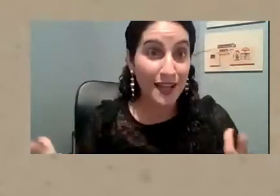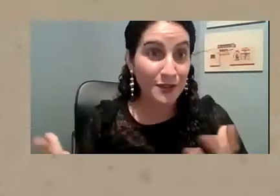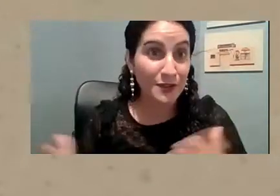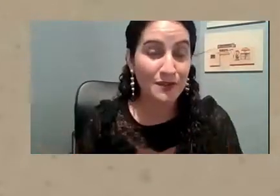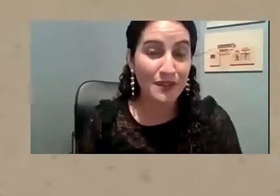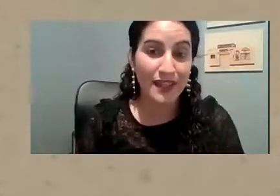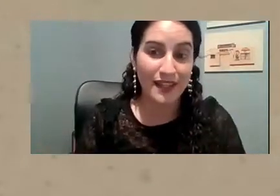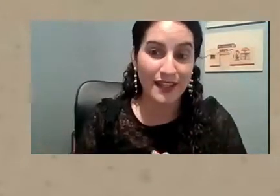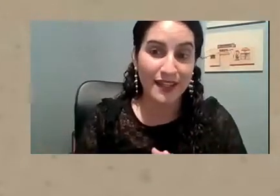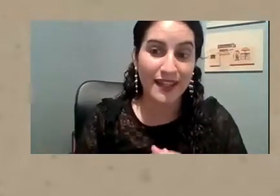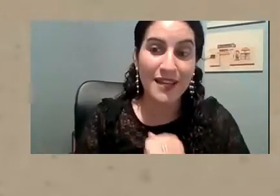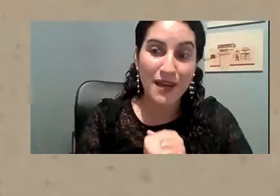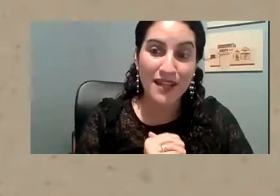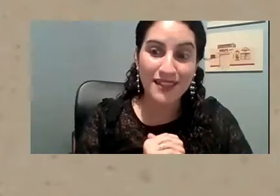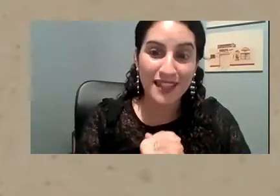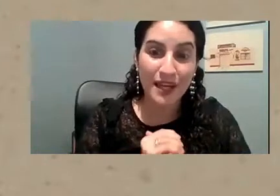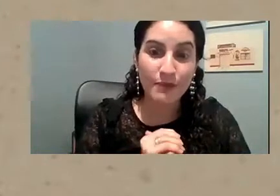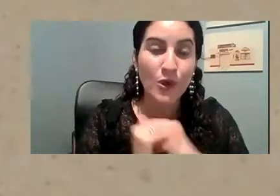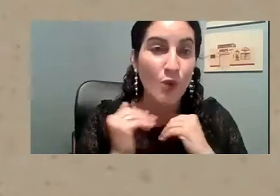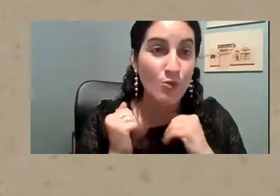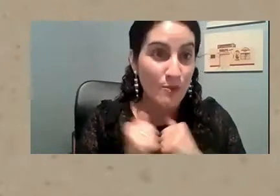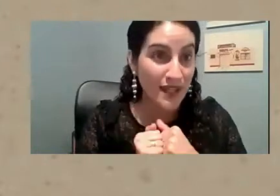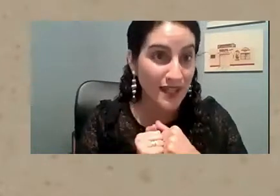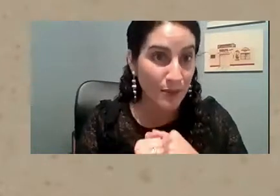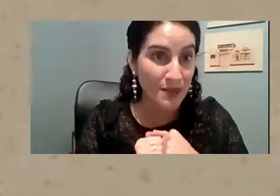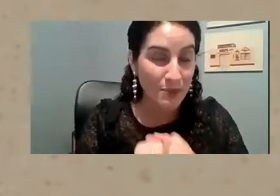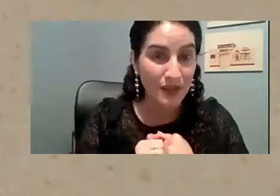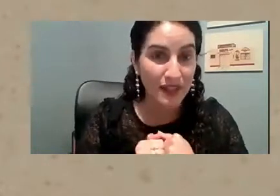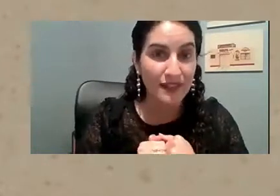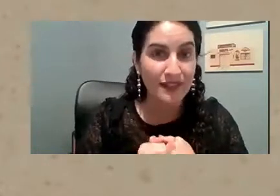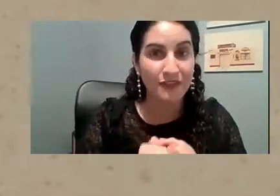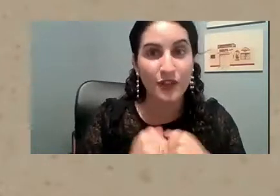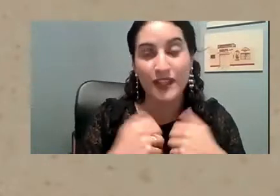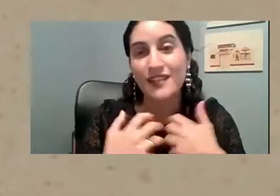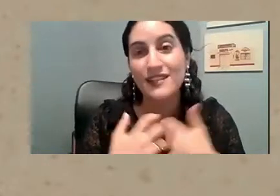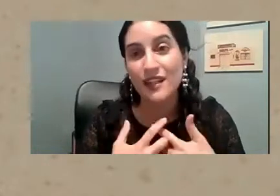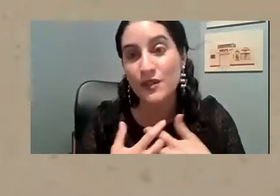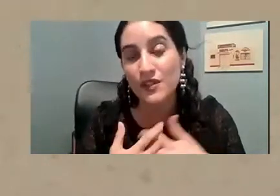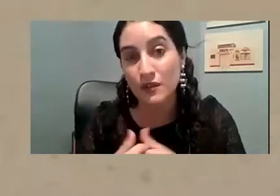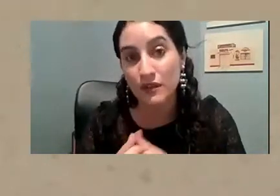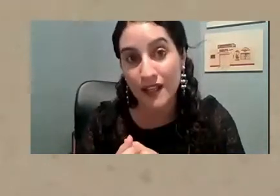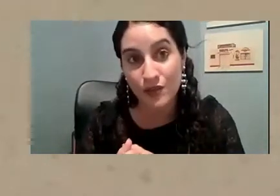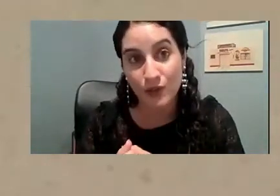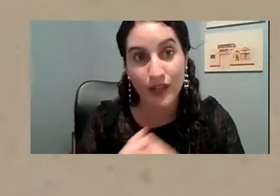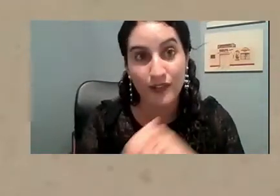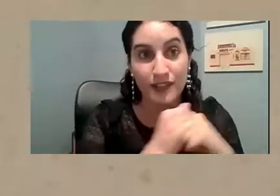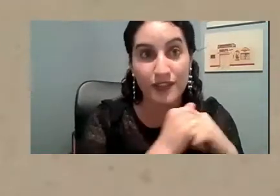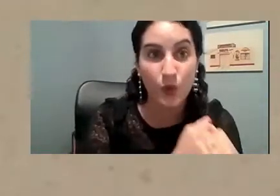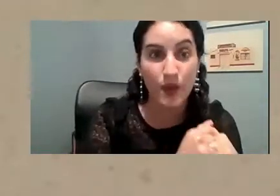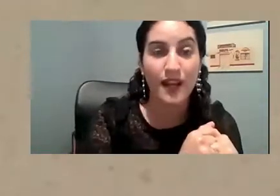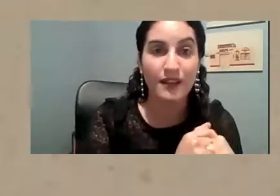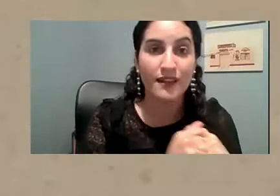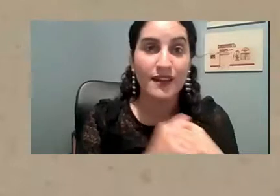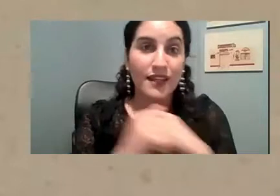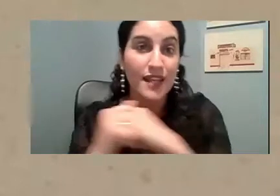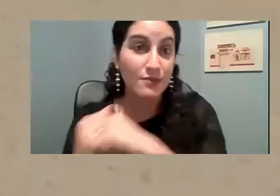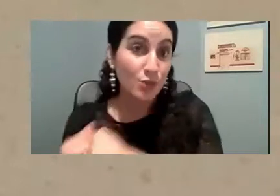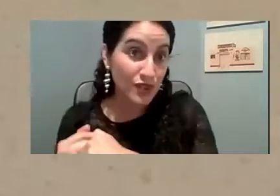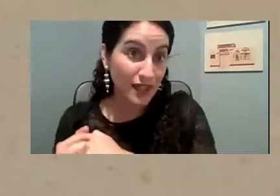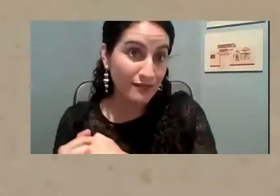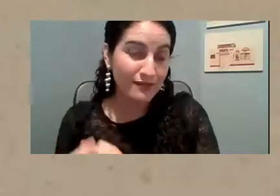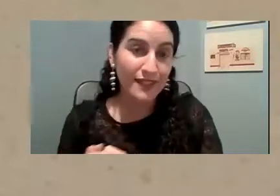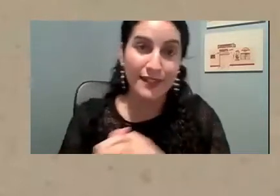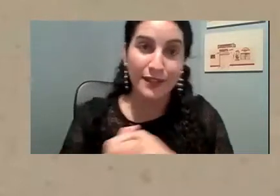Este año, que además teníamos como meta muy importante fortalecer nuestro nexo entre escuela y